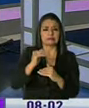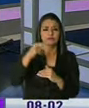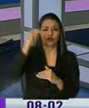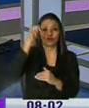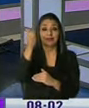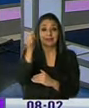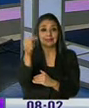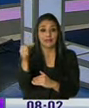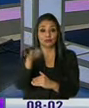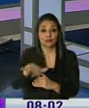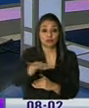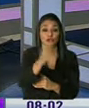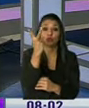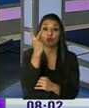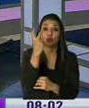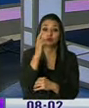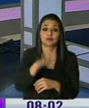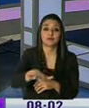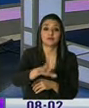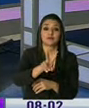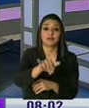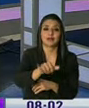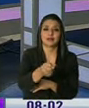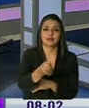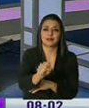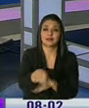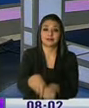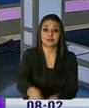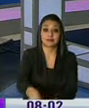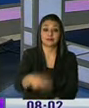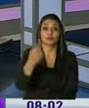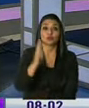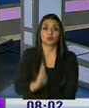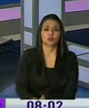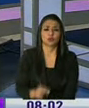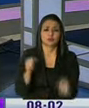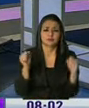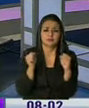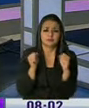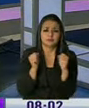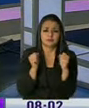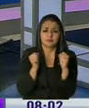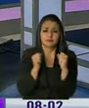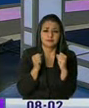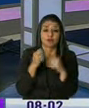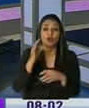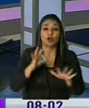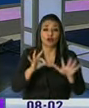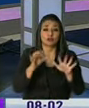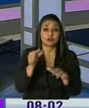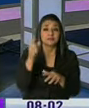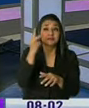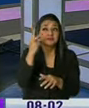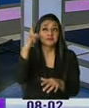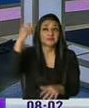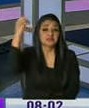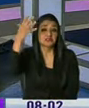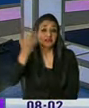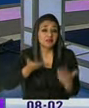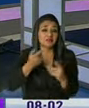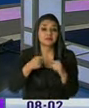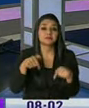10 grados y 12 en los valles. Al parecer el frío se quedó en el sur. Sí, aunque vemos que parece que va a salir el sol, pero